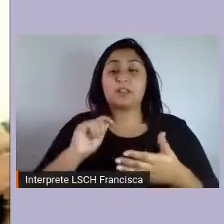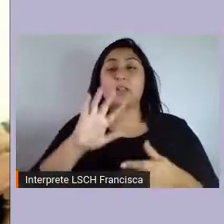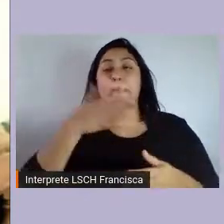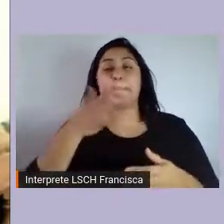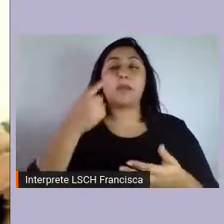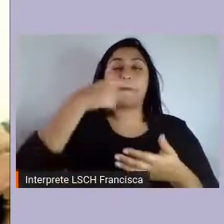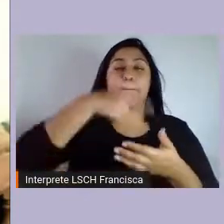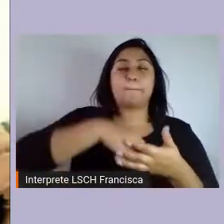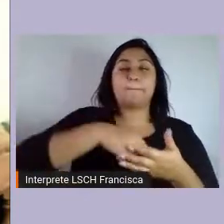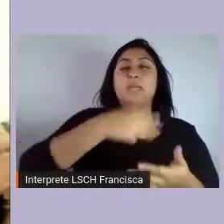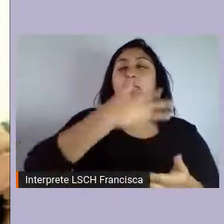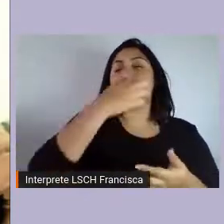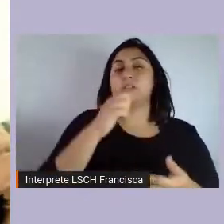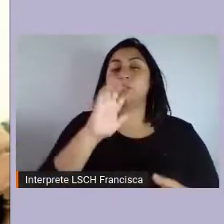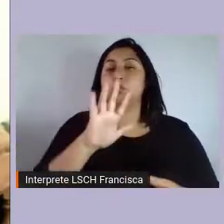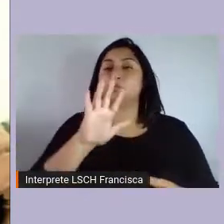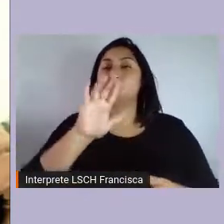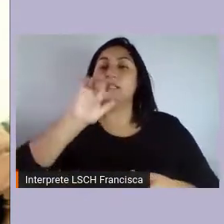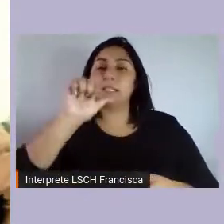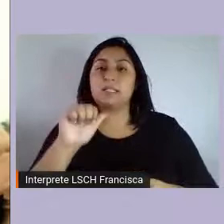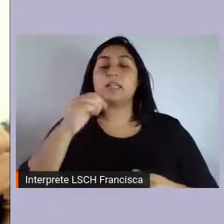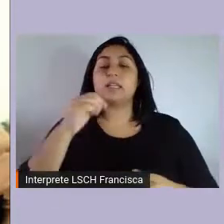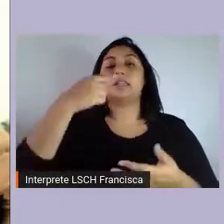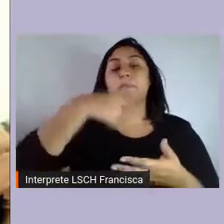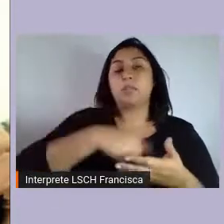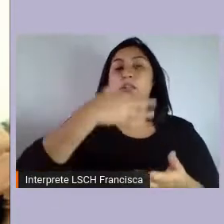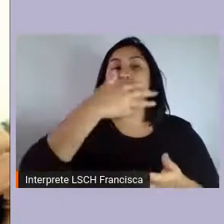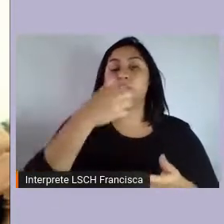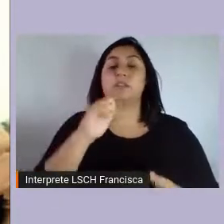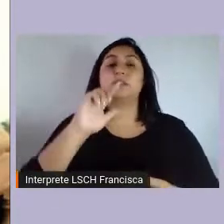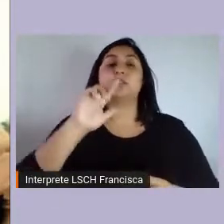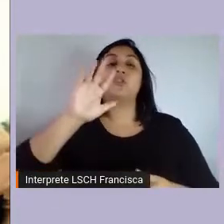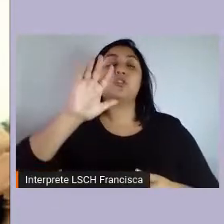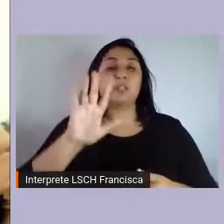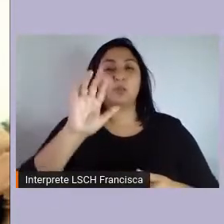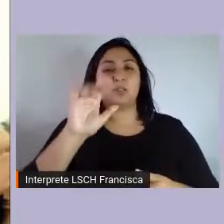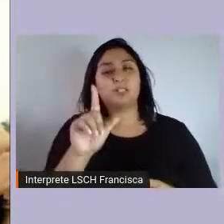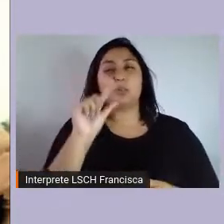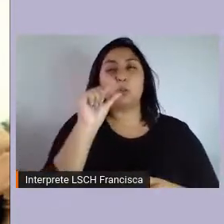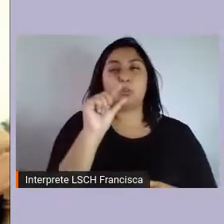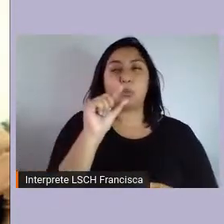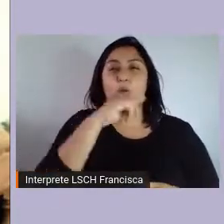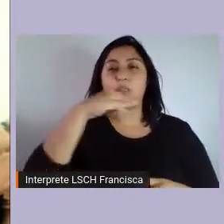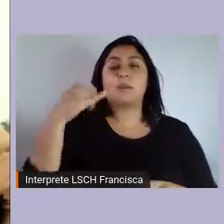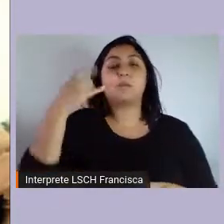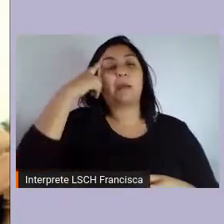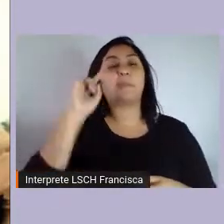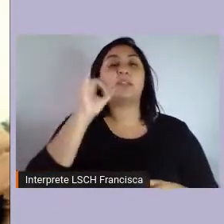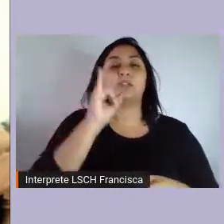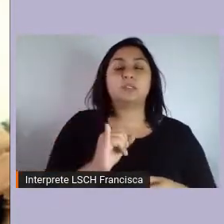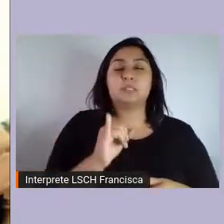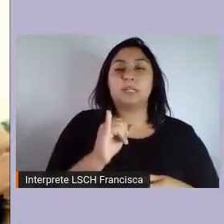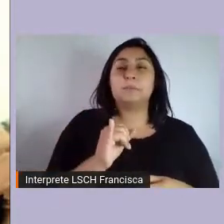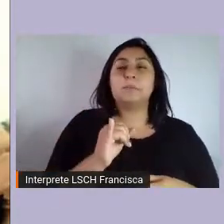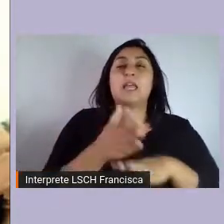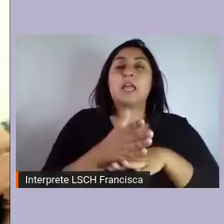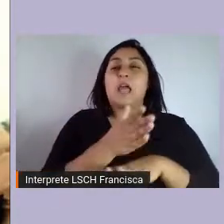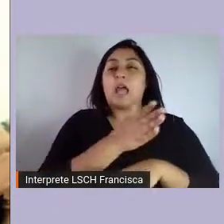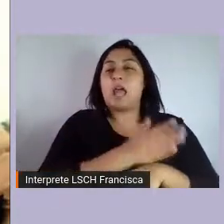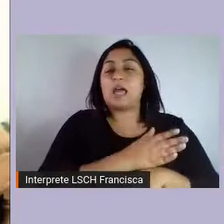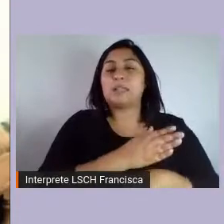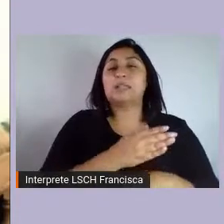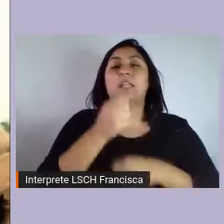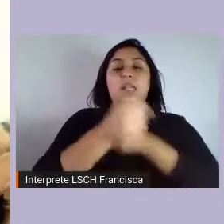1956, 57, a lo mejor una que otra la escribe un poco después, pero siempre, siempre antes del año 59, y